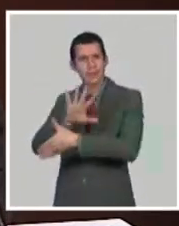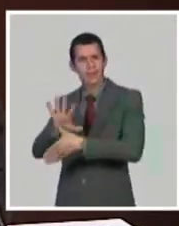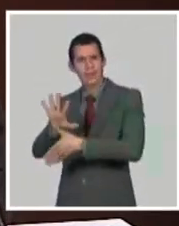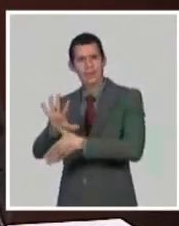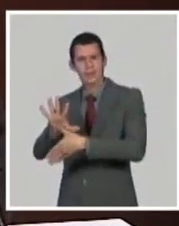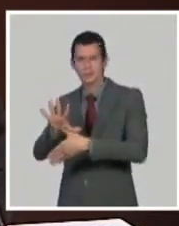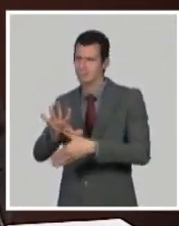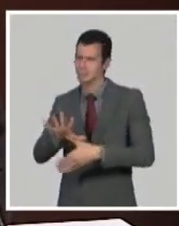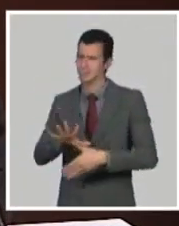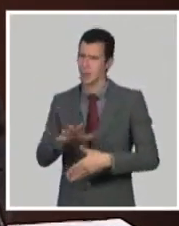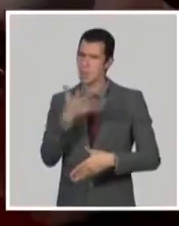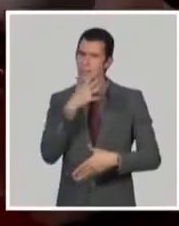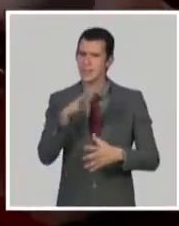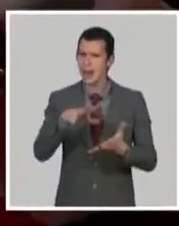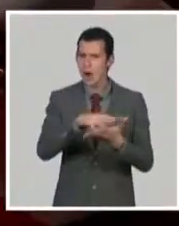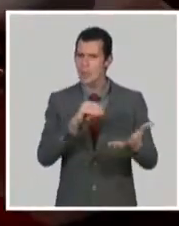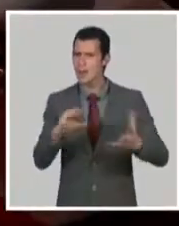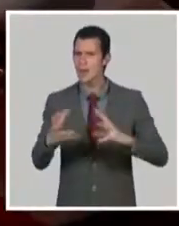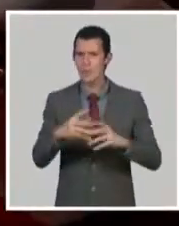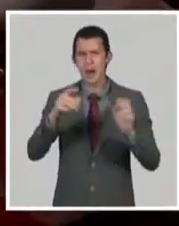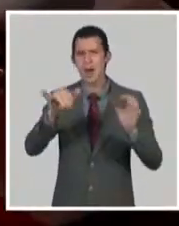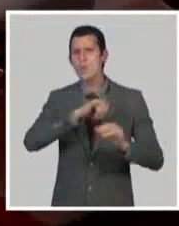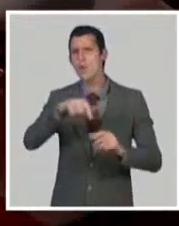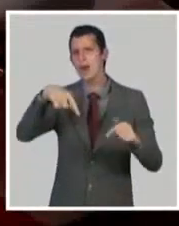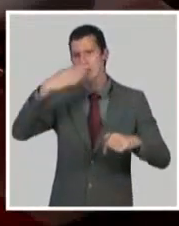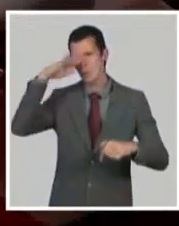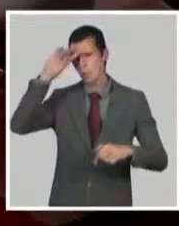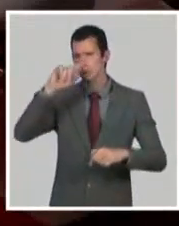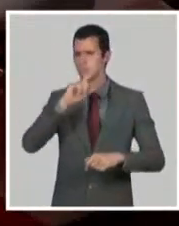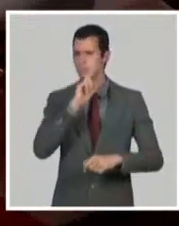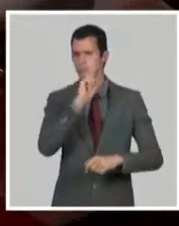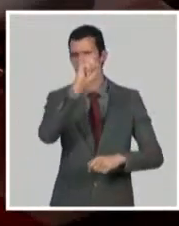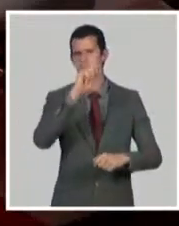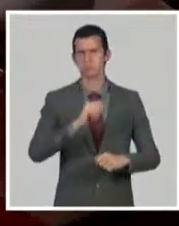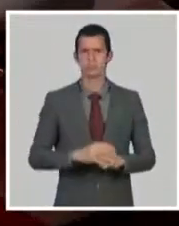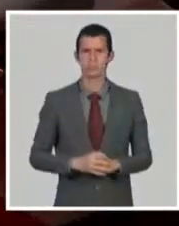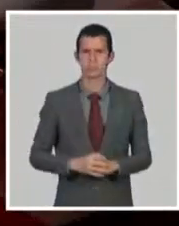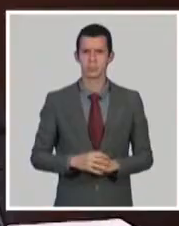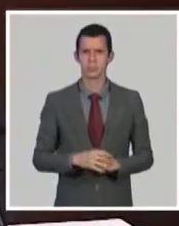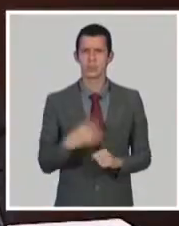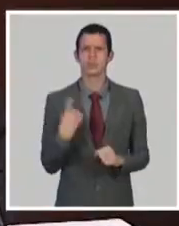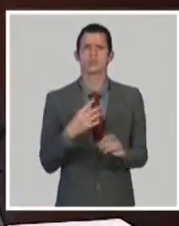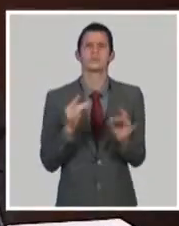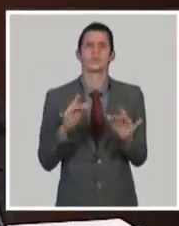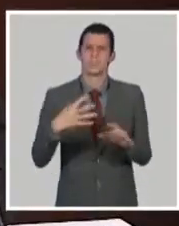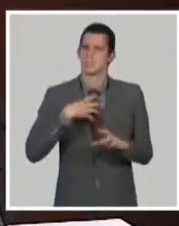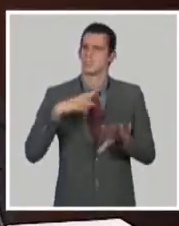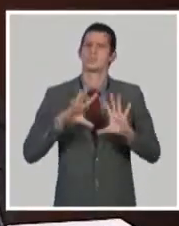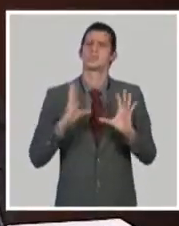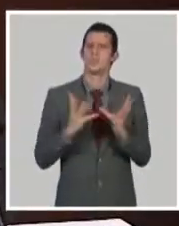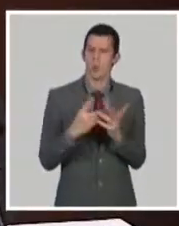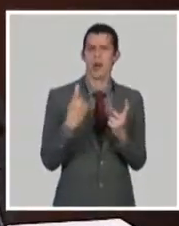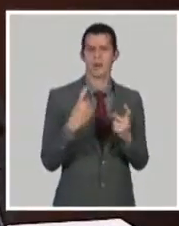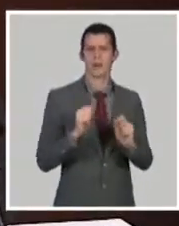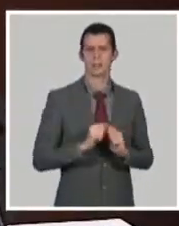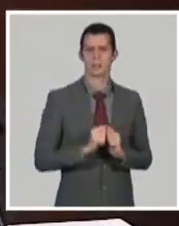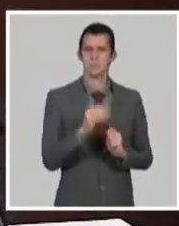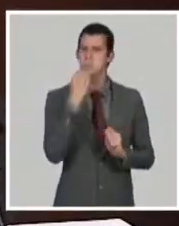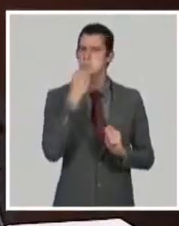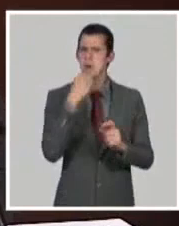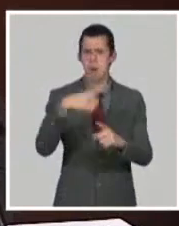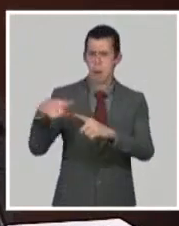la doctora Marta Ayala, nos da la capacidad de tener una independencia a la hora de enfrentar cualquier pandemia de este